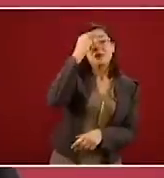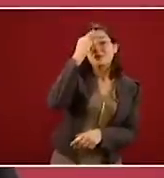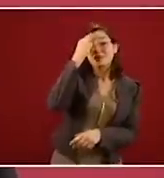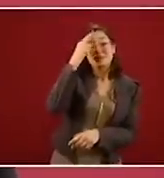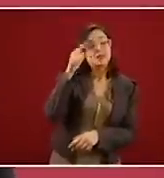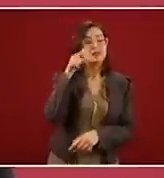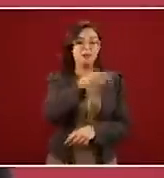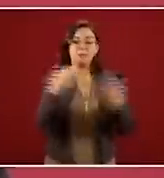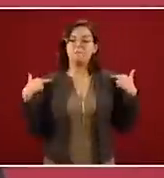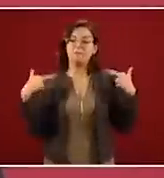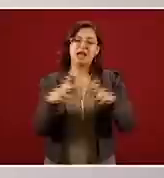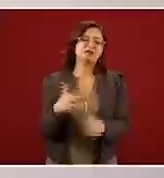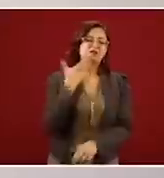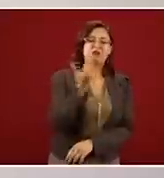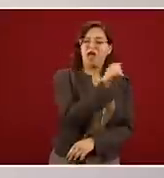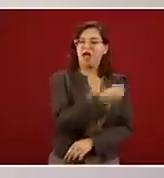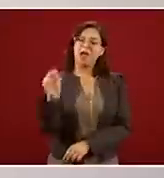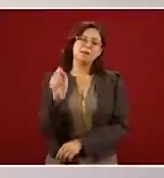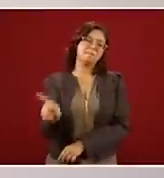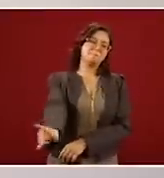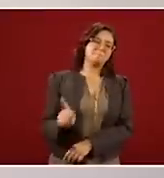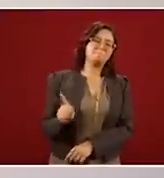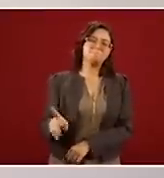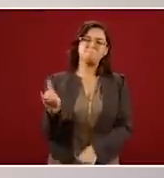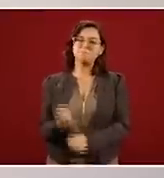el maestro de la simulación.